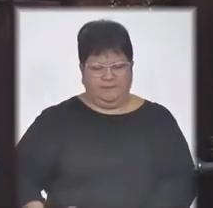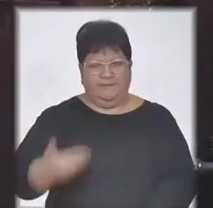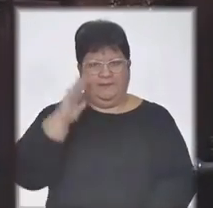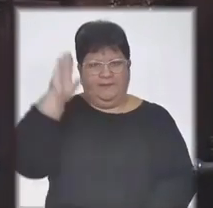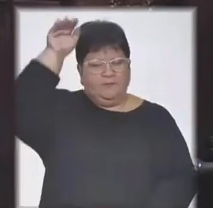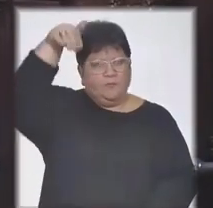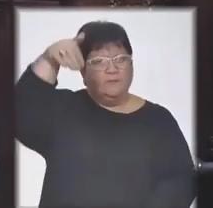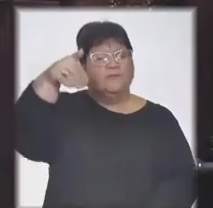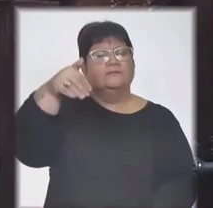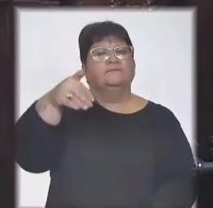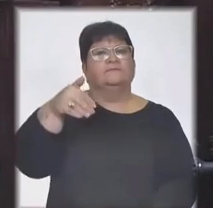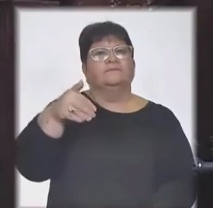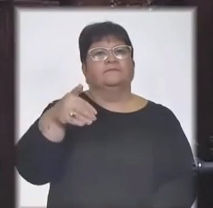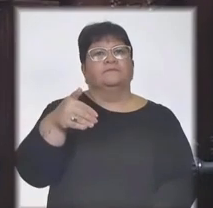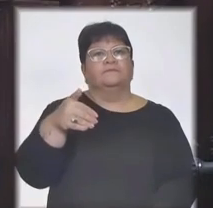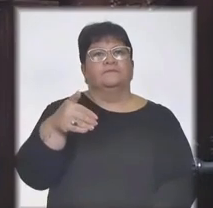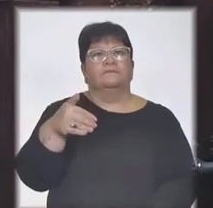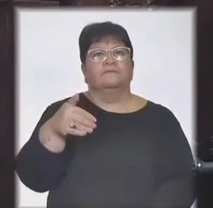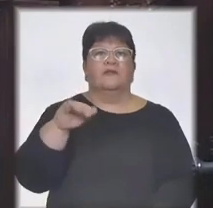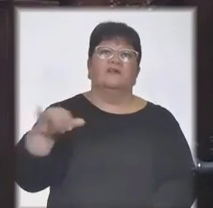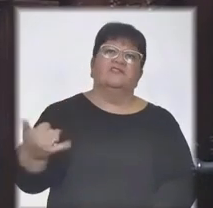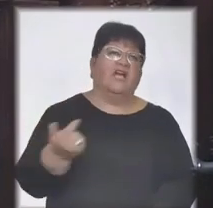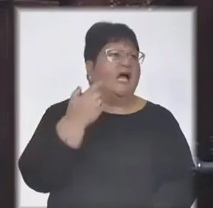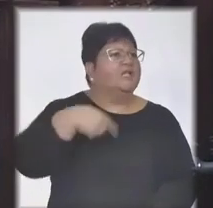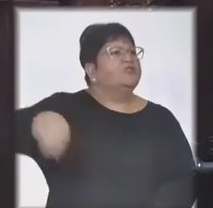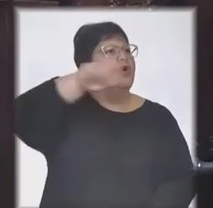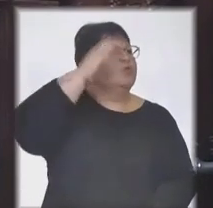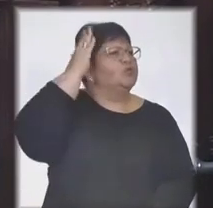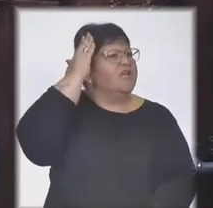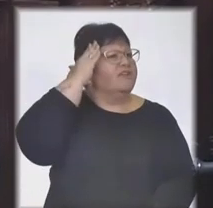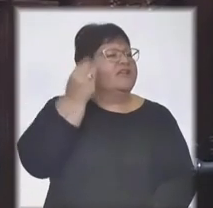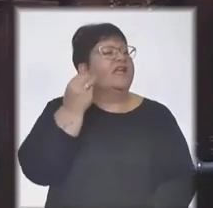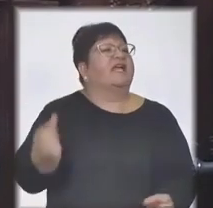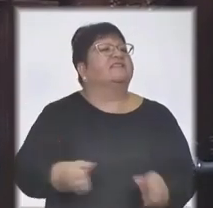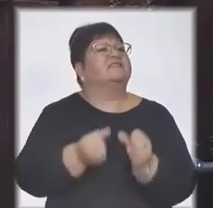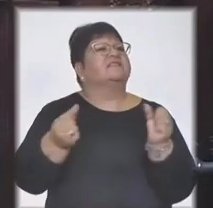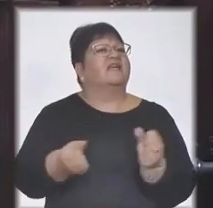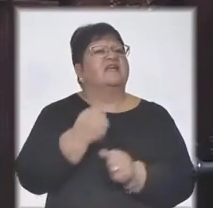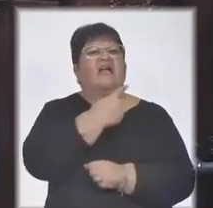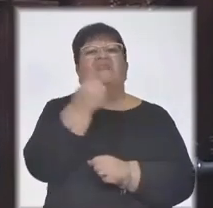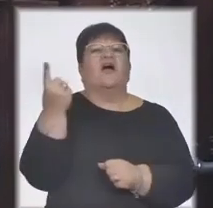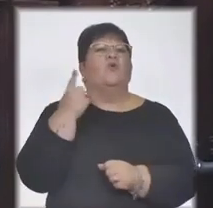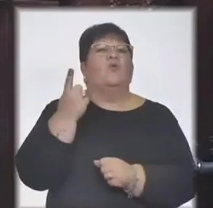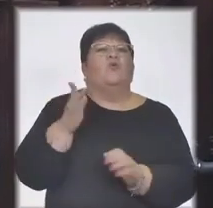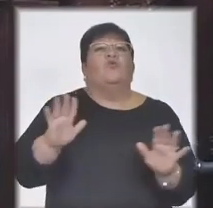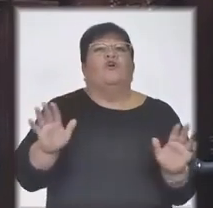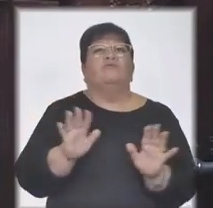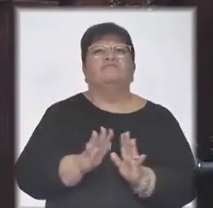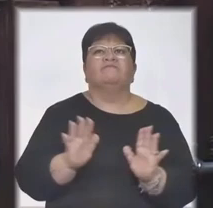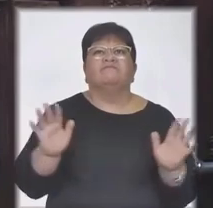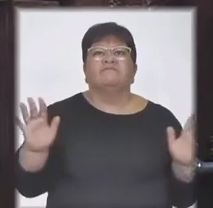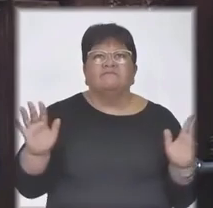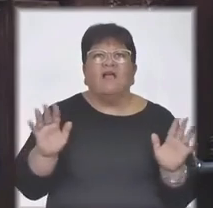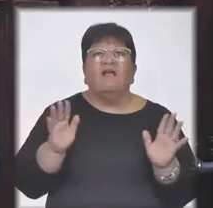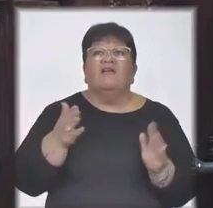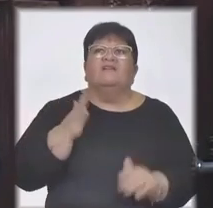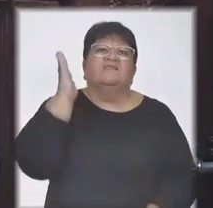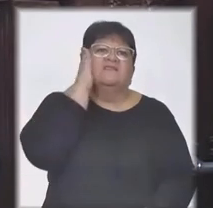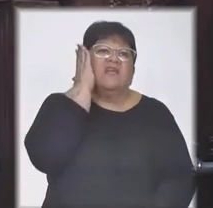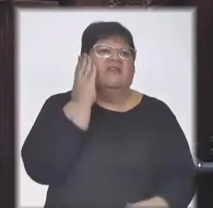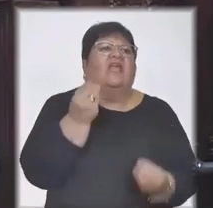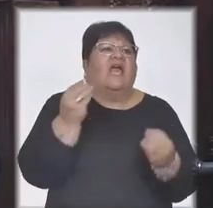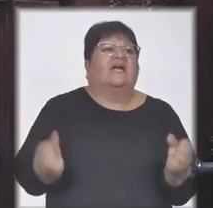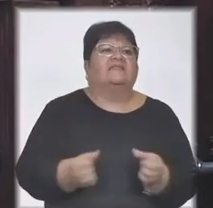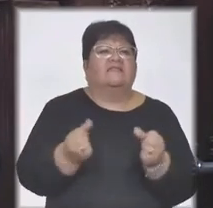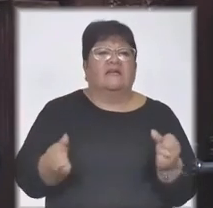día que ya todo el mundo sabe lo que hacer, que cada uno se puede manejar sus perillas. Dijo algo así el presidente, ya todo el mundo sabe lo que hay